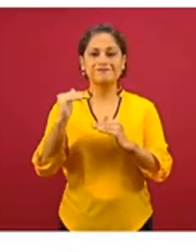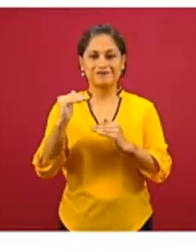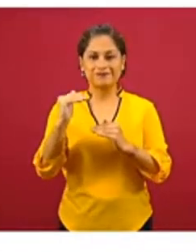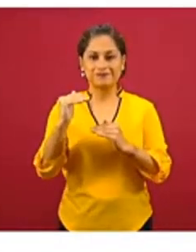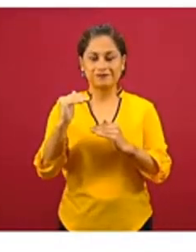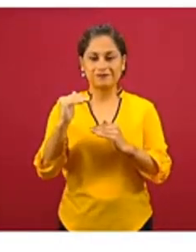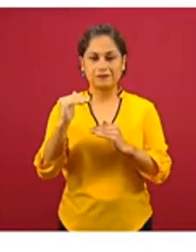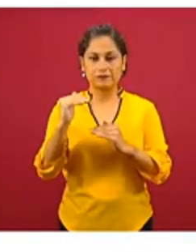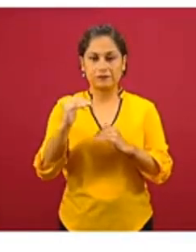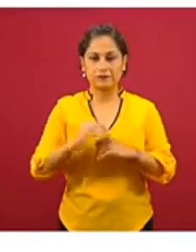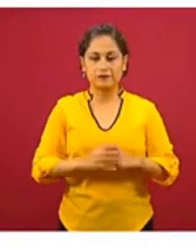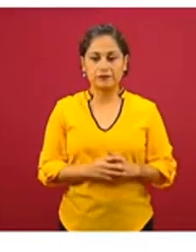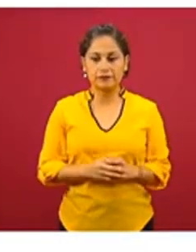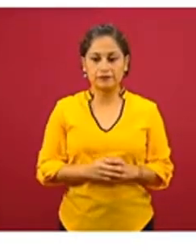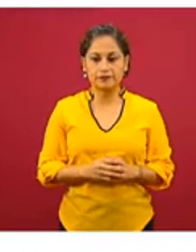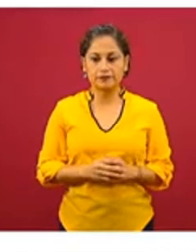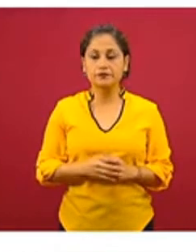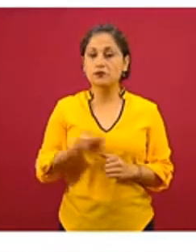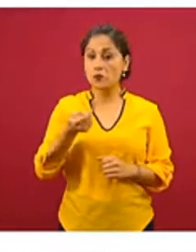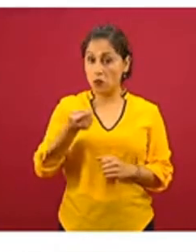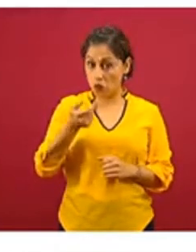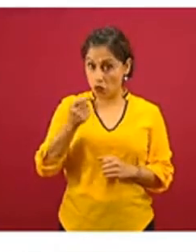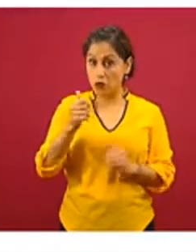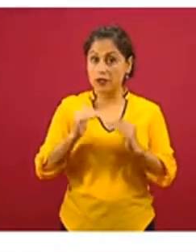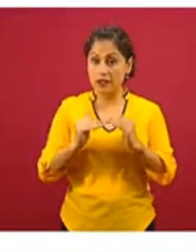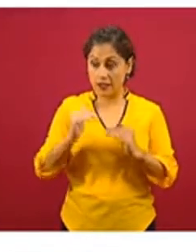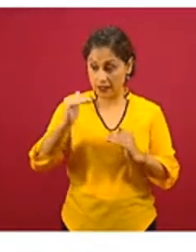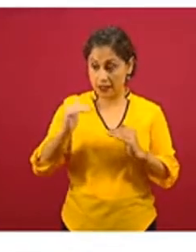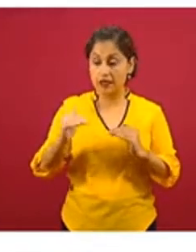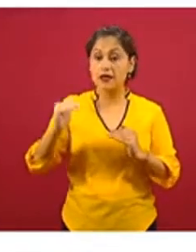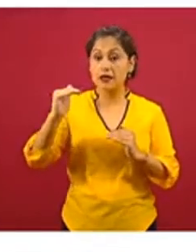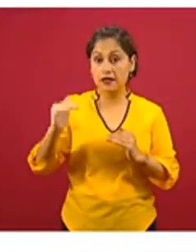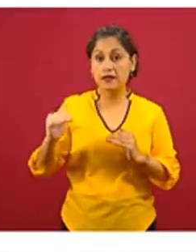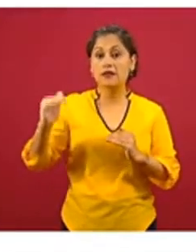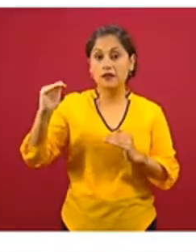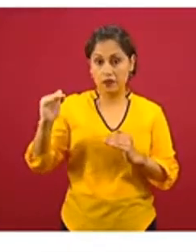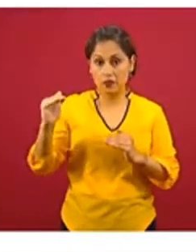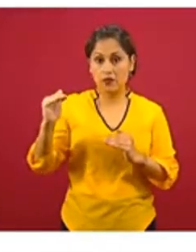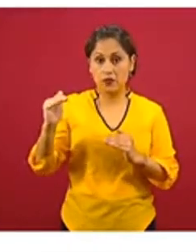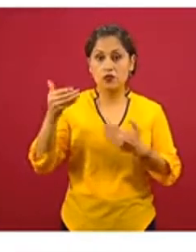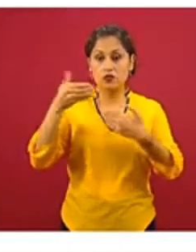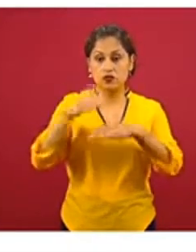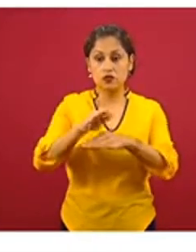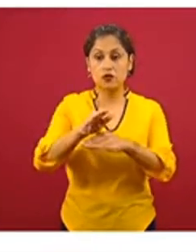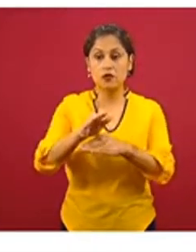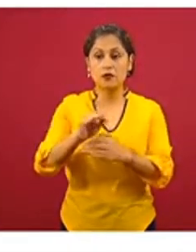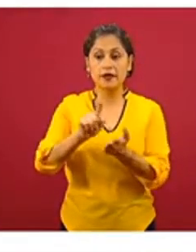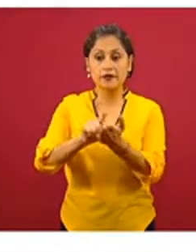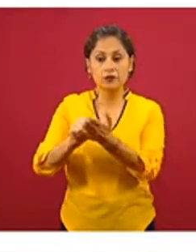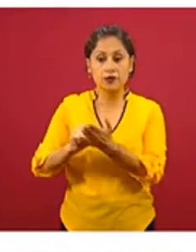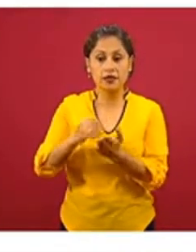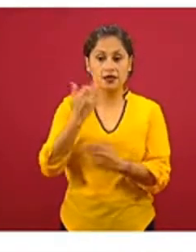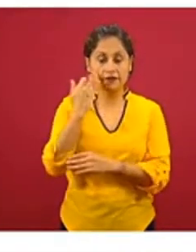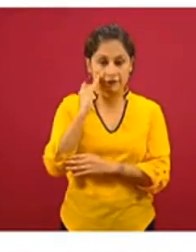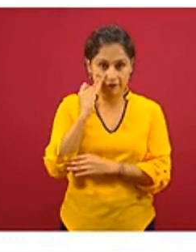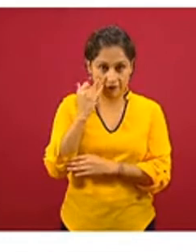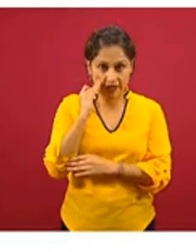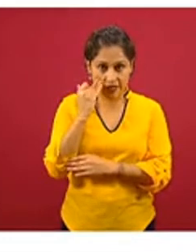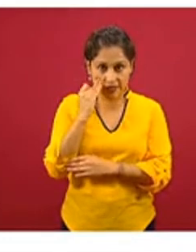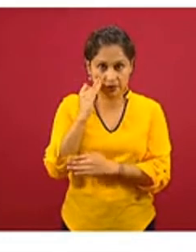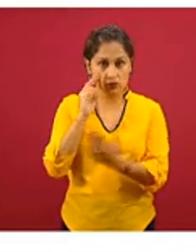y con una elevada movilidad de acuerdo a los datos de Twitter y de Facebook en las